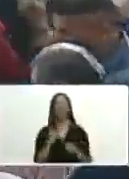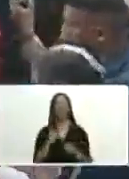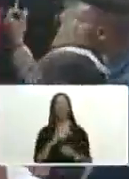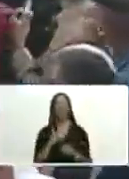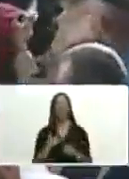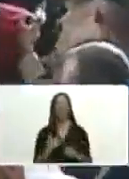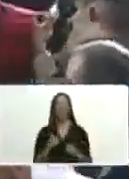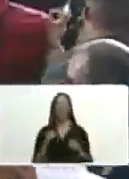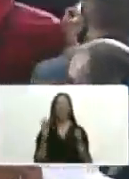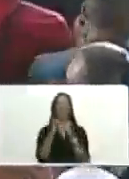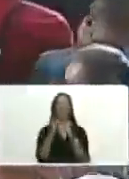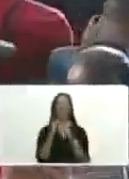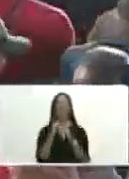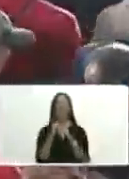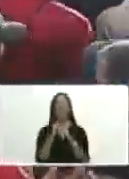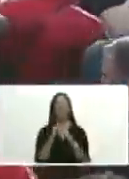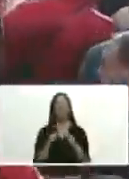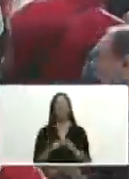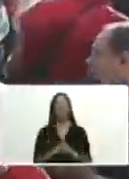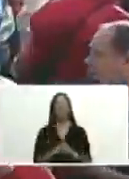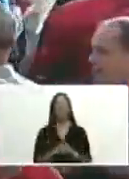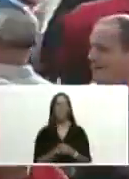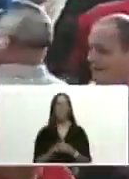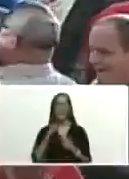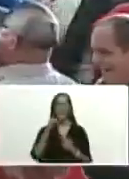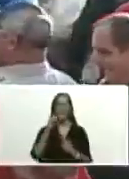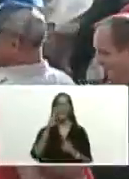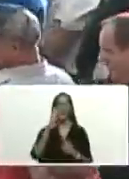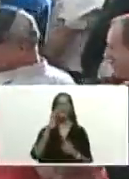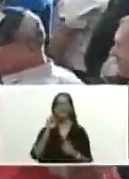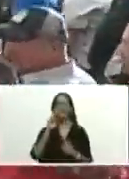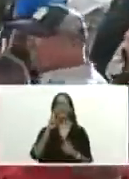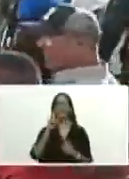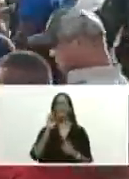darle la palabra a Alberto Hurtado